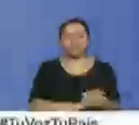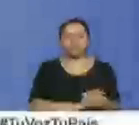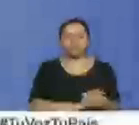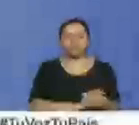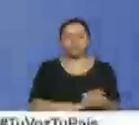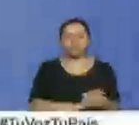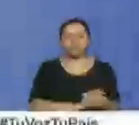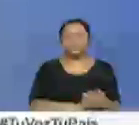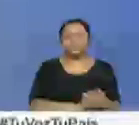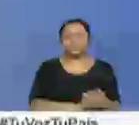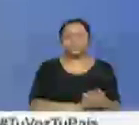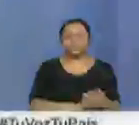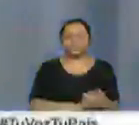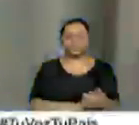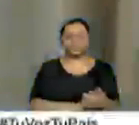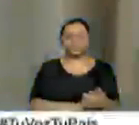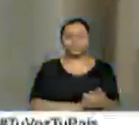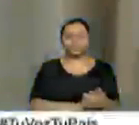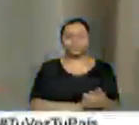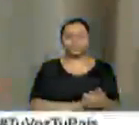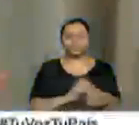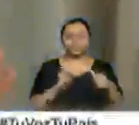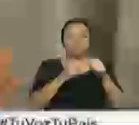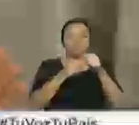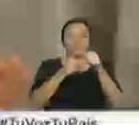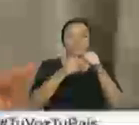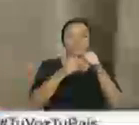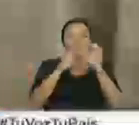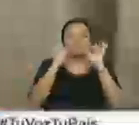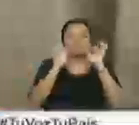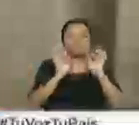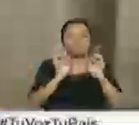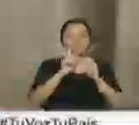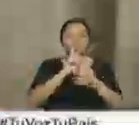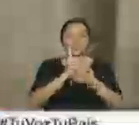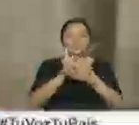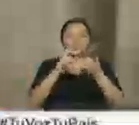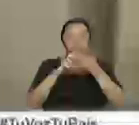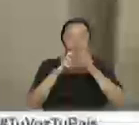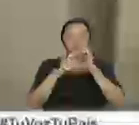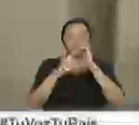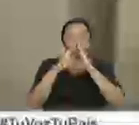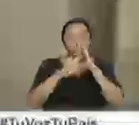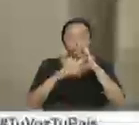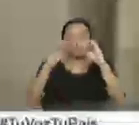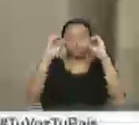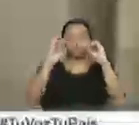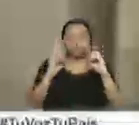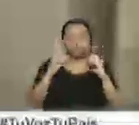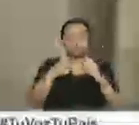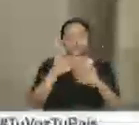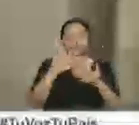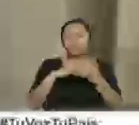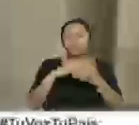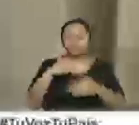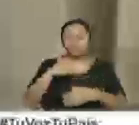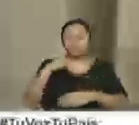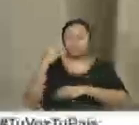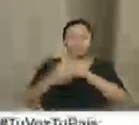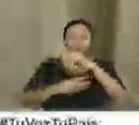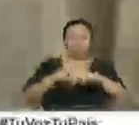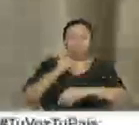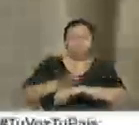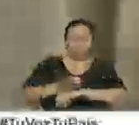Sobre los paraísos fiscales. Bueno, primero, los paraísos fiscales es una barbaridad. Si yo tuviera el gobierno mundial, suspendería los